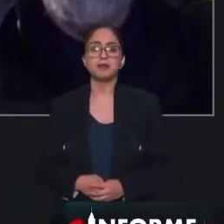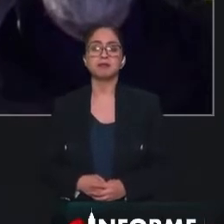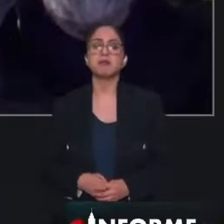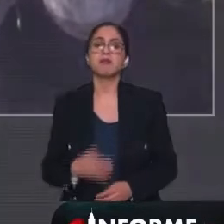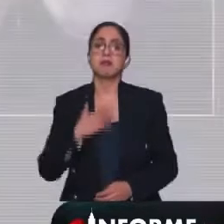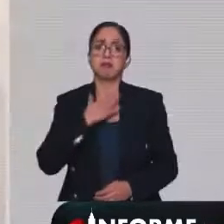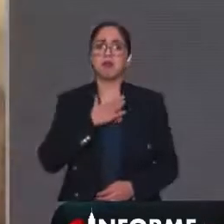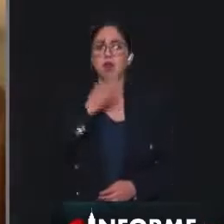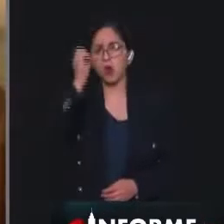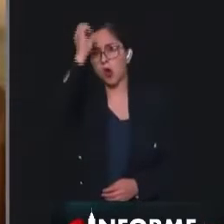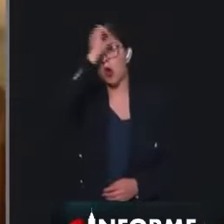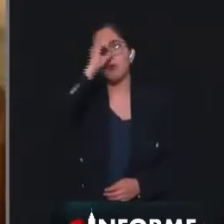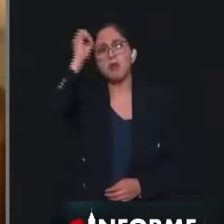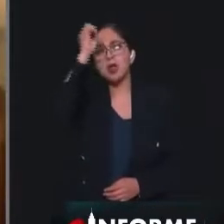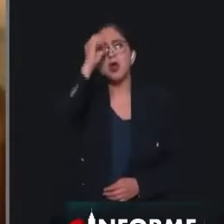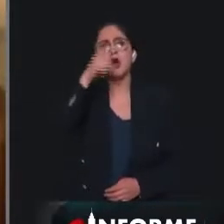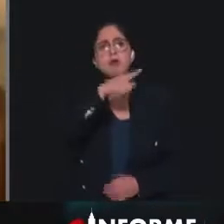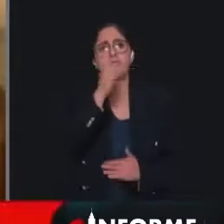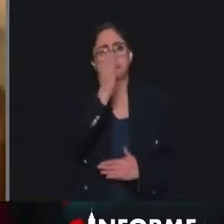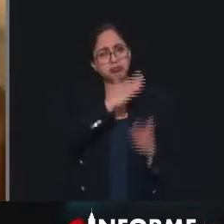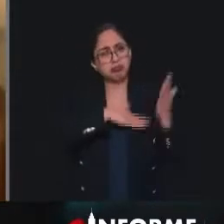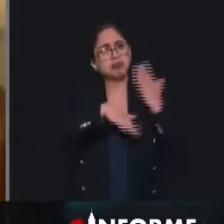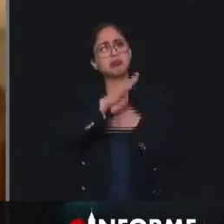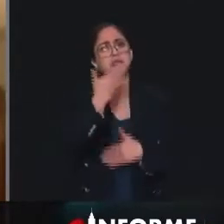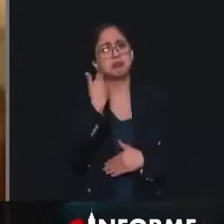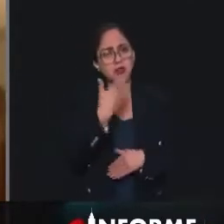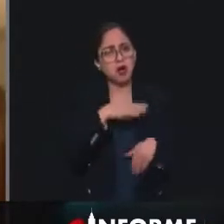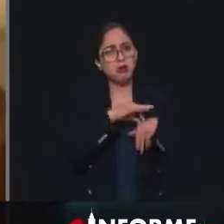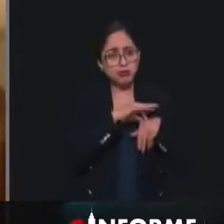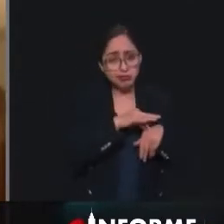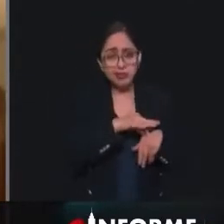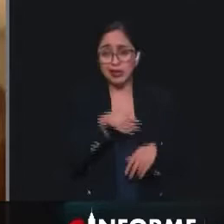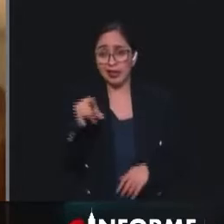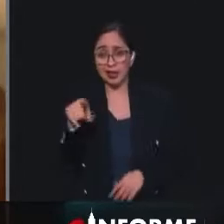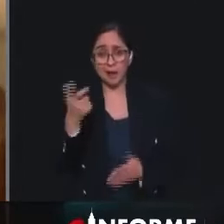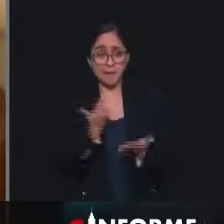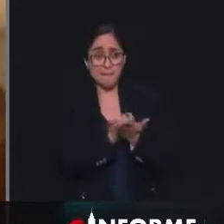tangibles, ¿no? El del salario mínimo me parece que es definitivamente el más importante.